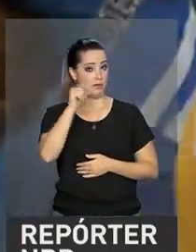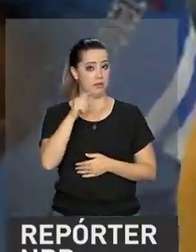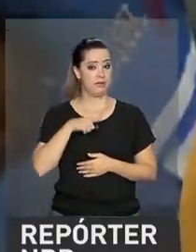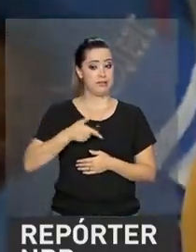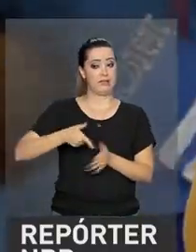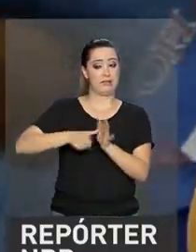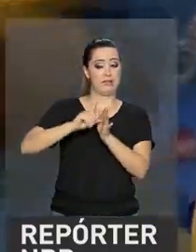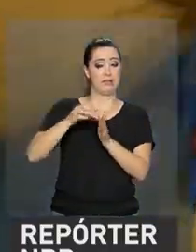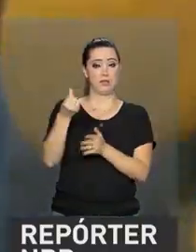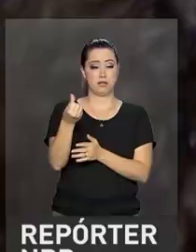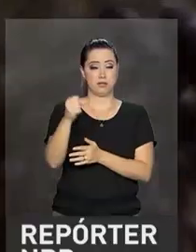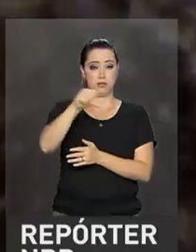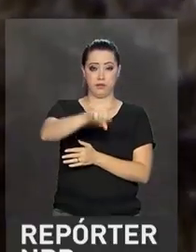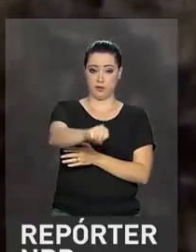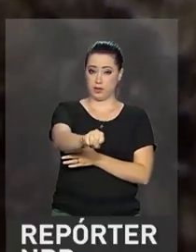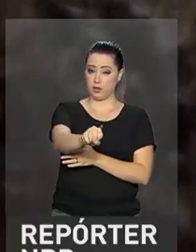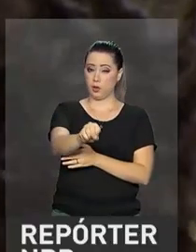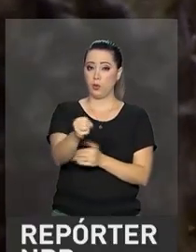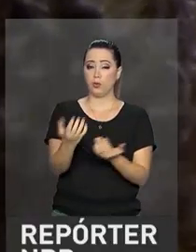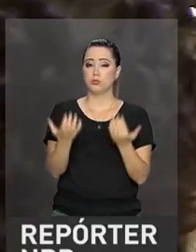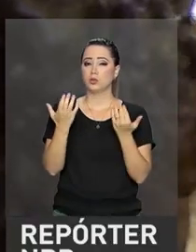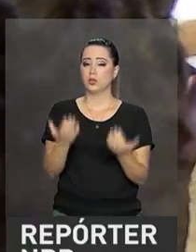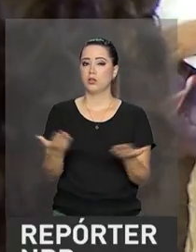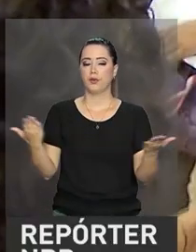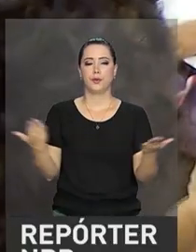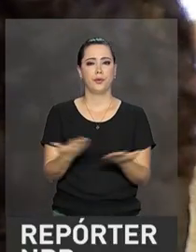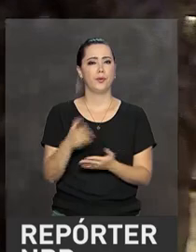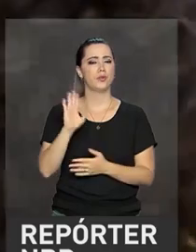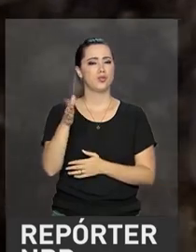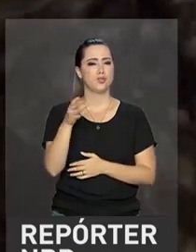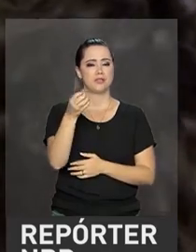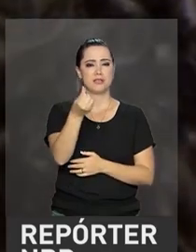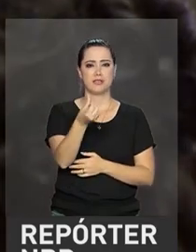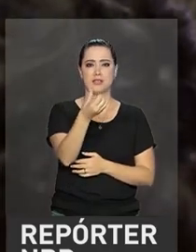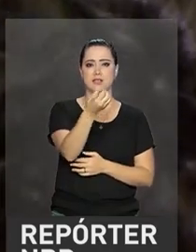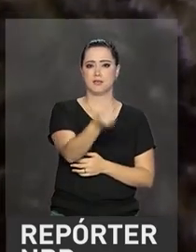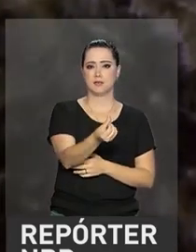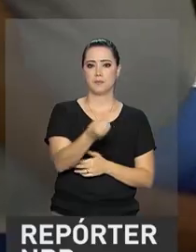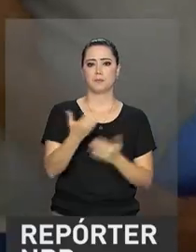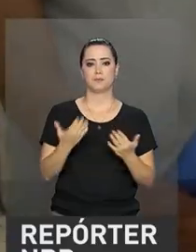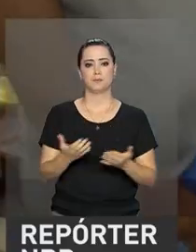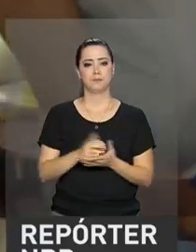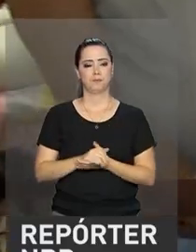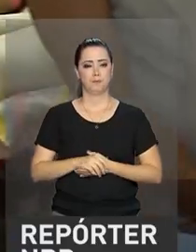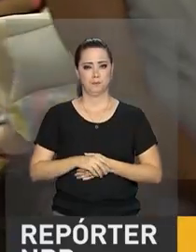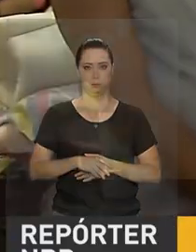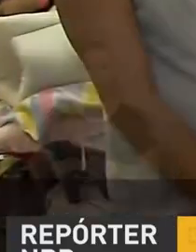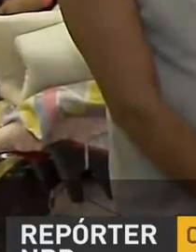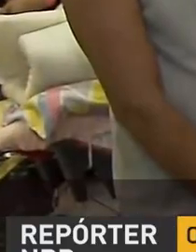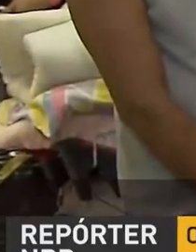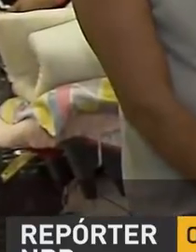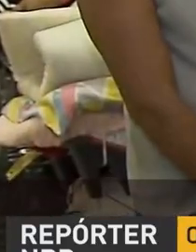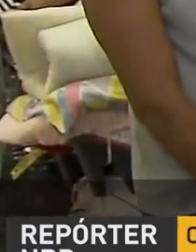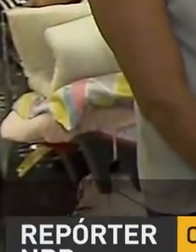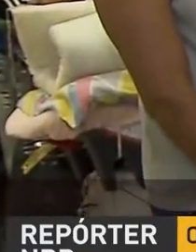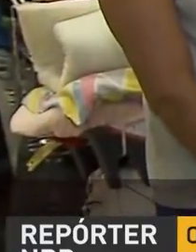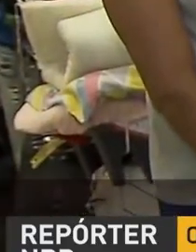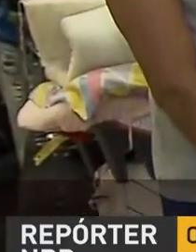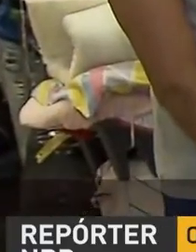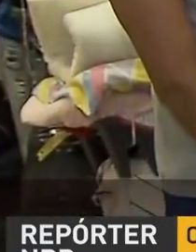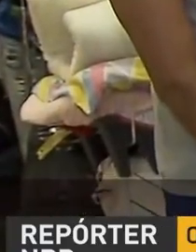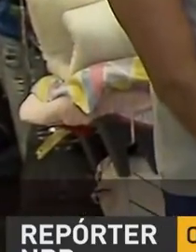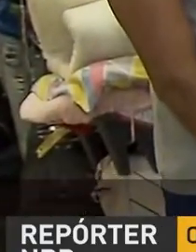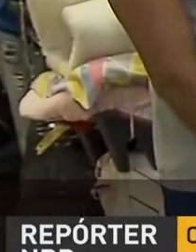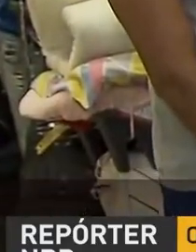pesava 98 quilos. Quando chegou ao Brasil, estava com 66. Desta pessoa que está aqui, que pesava